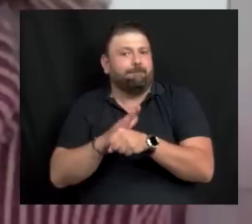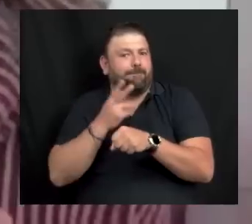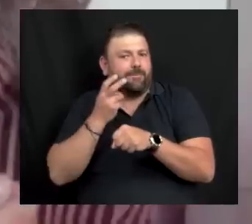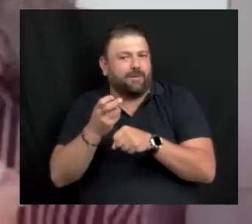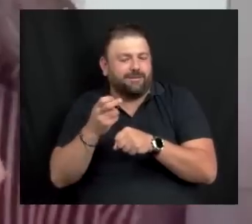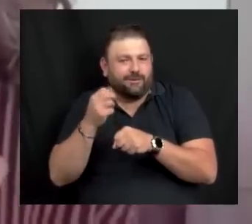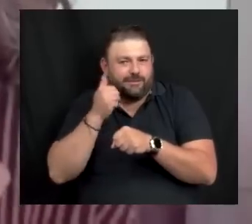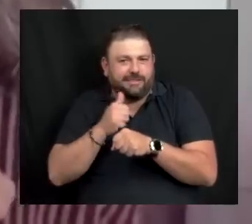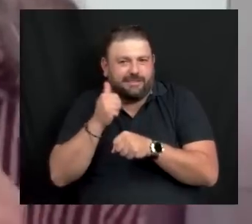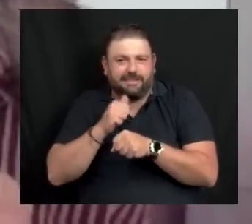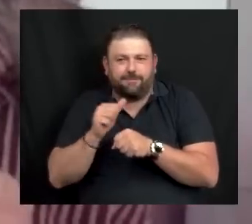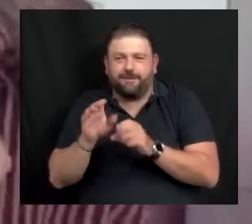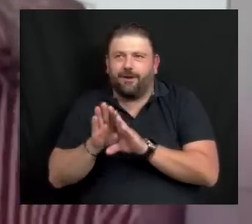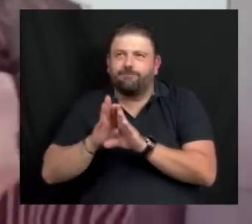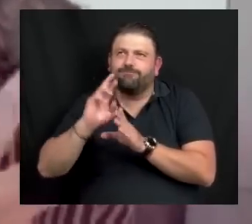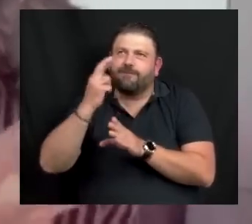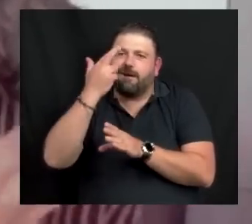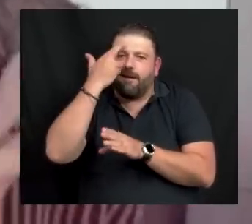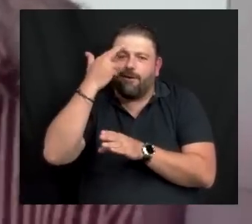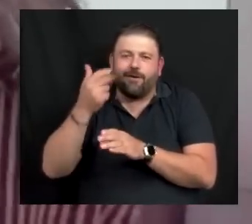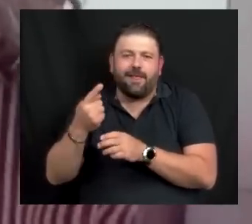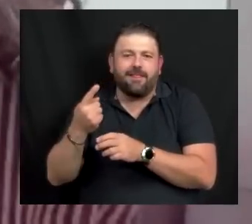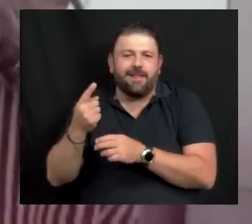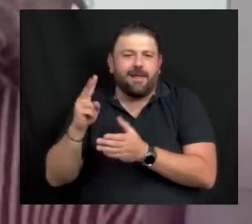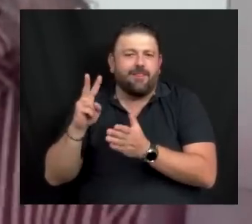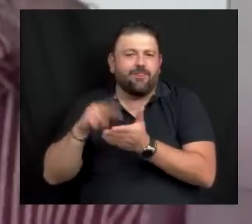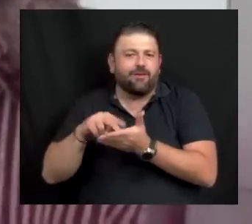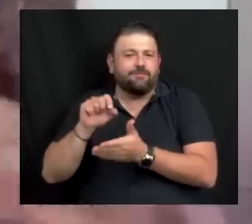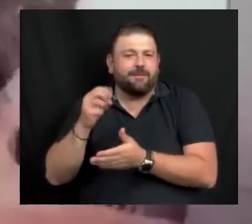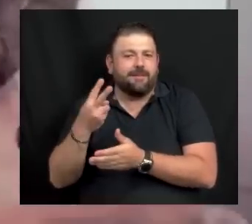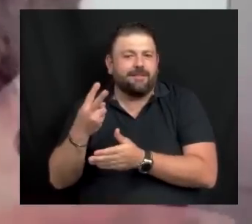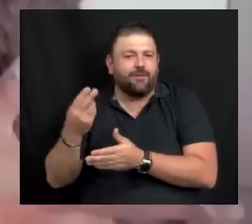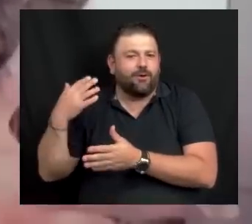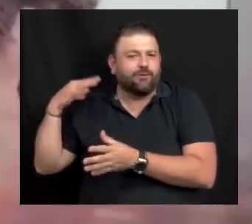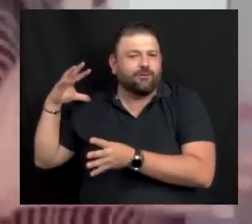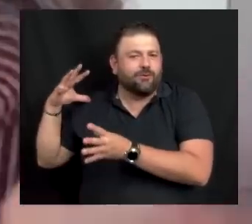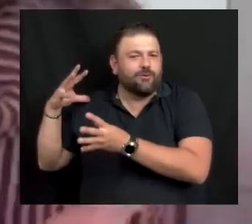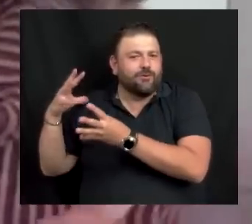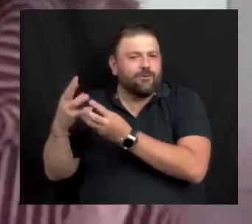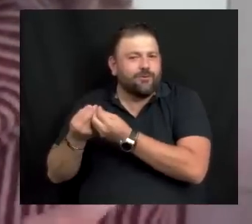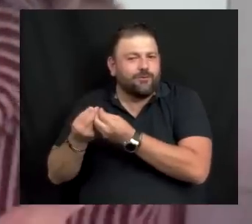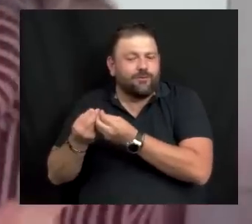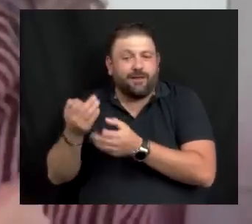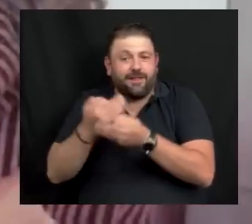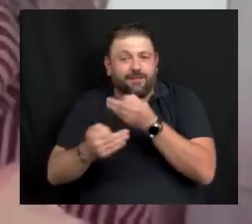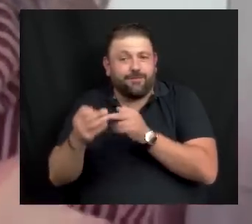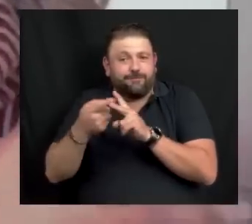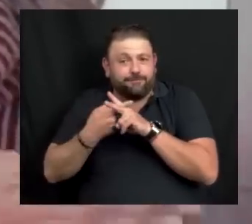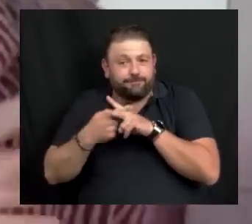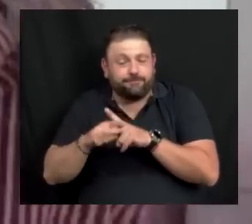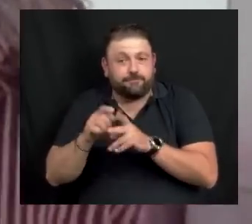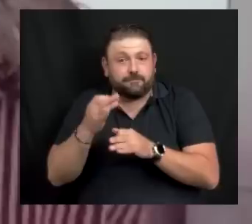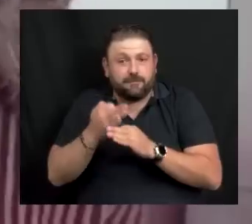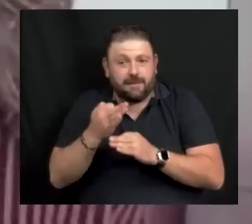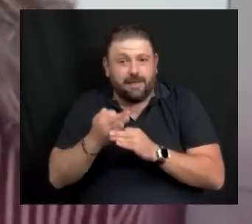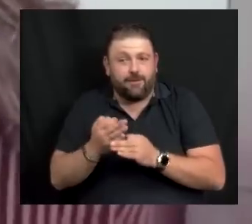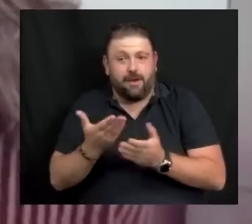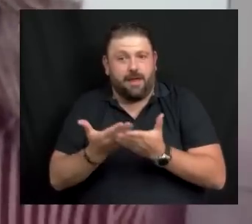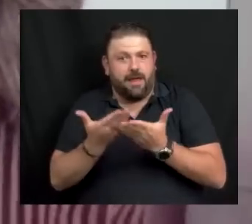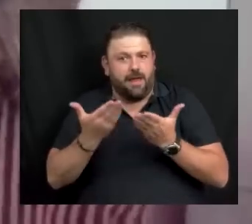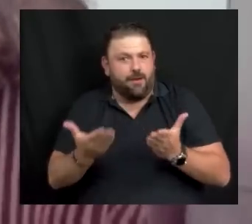al pasado, a ese 2022, generar esa visión que tuvimos cuando empezamos aquel año y cómo